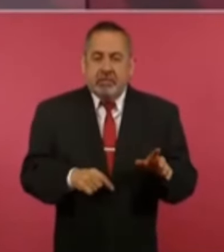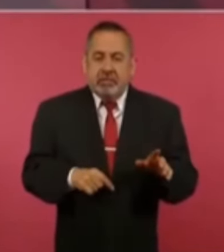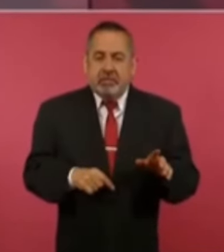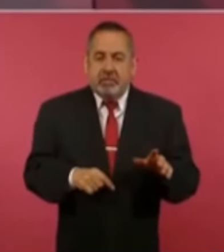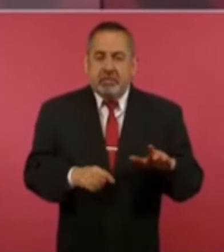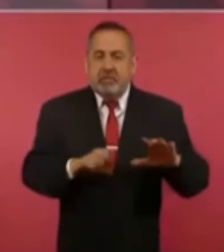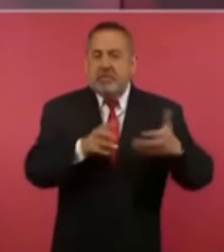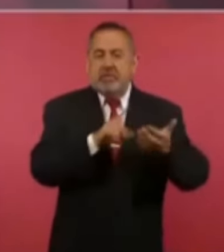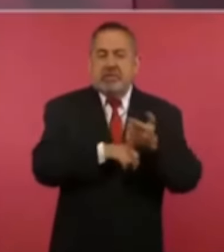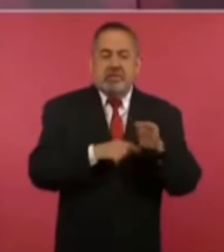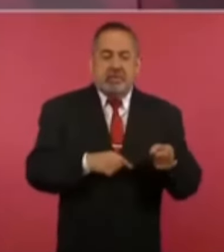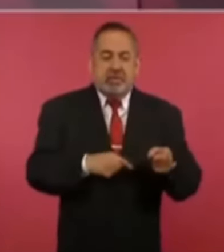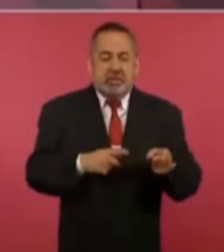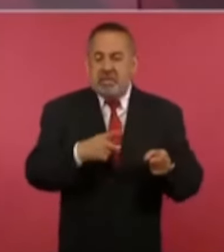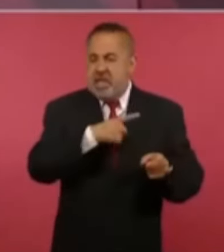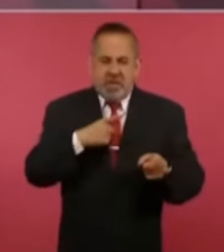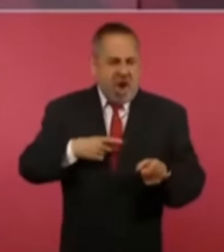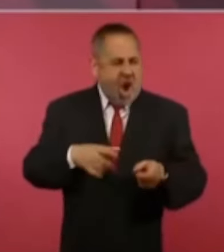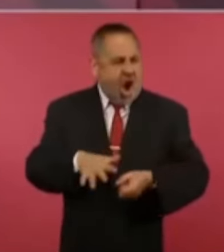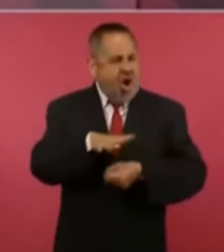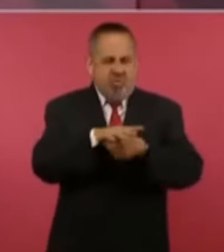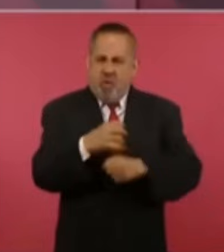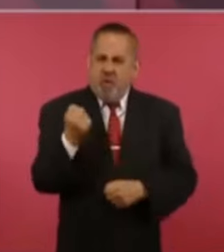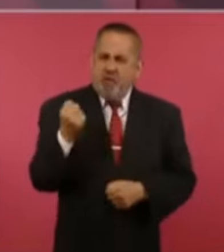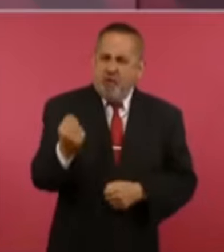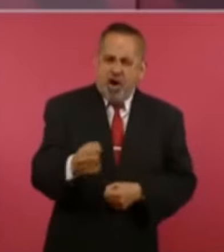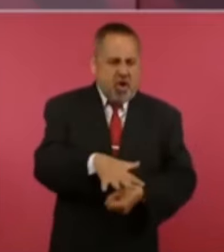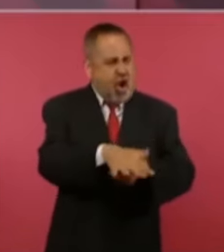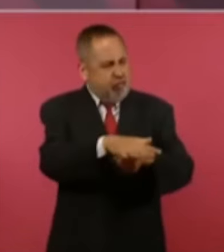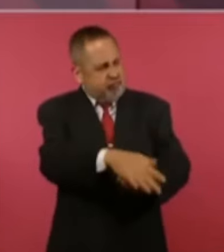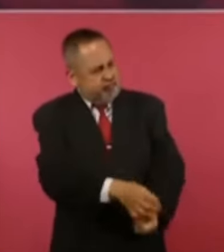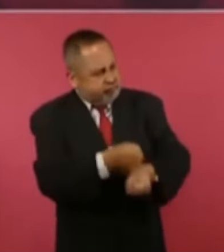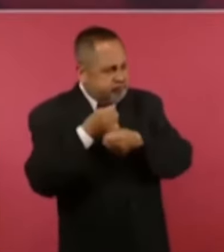de que se debe de usar la fuerza